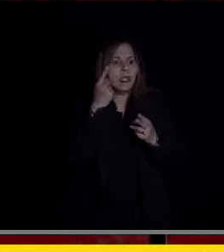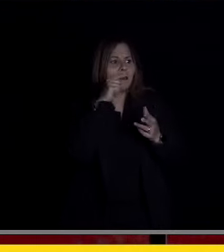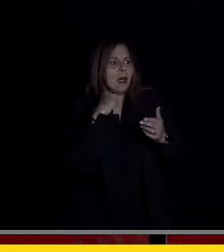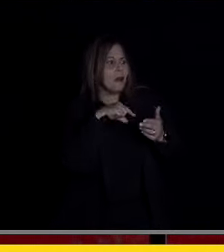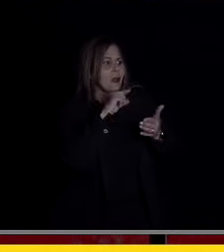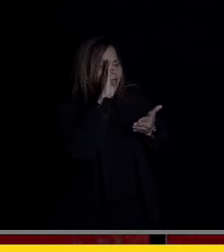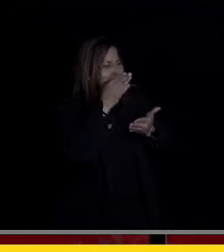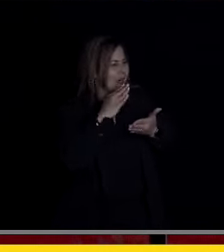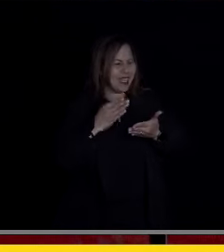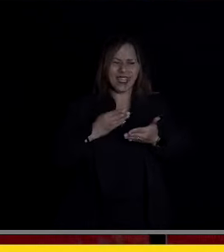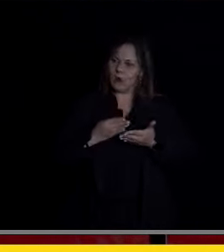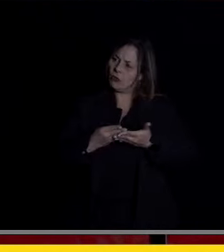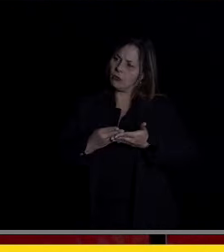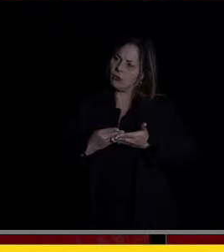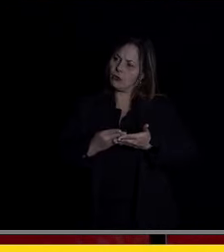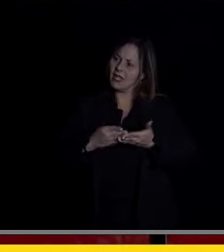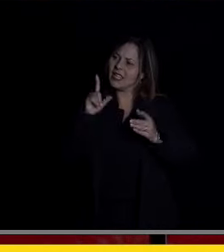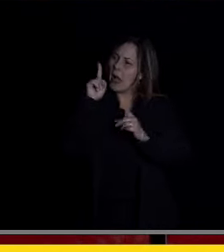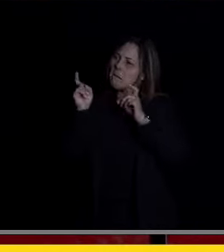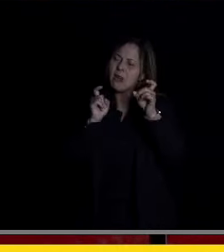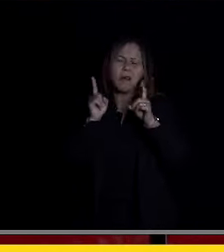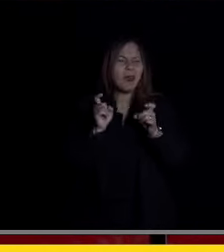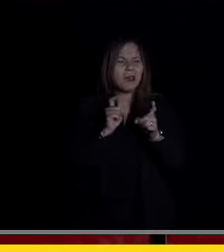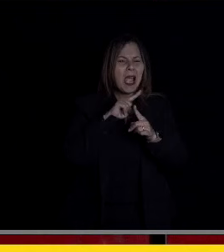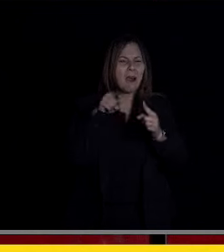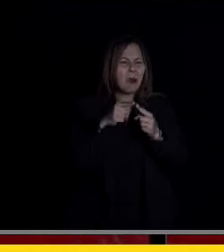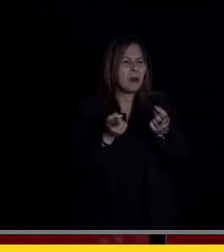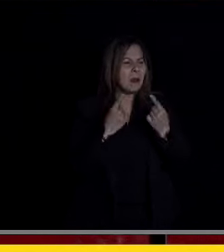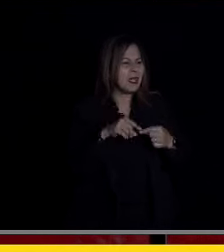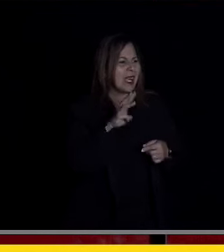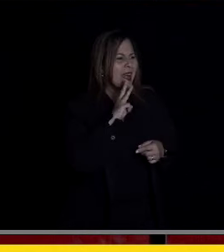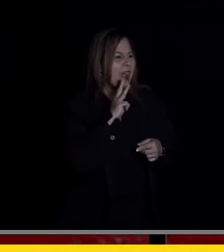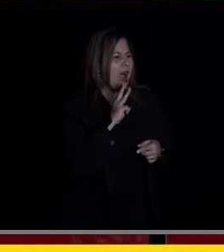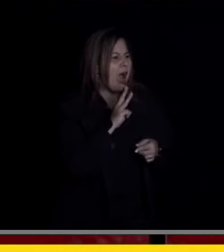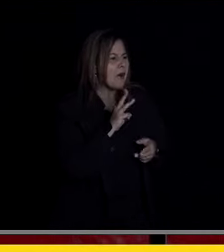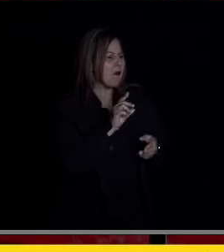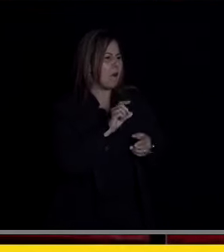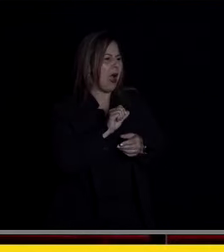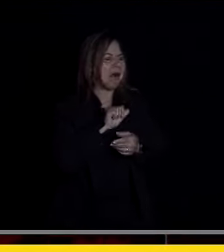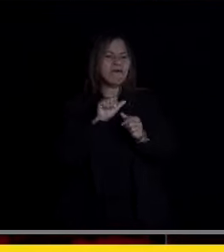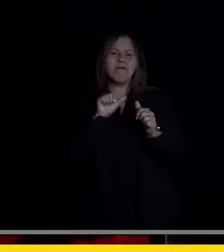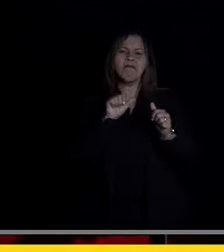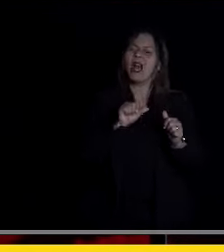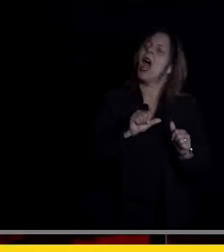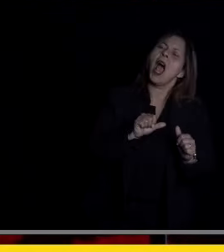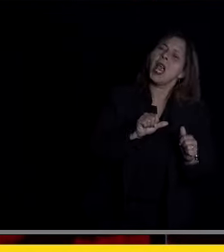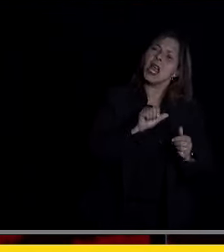hijos. A preguntas de cuándo va a venir el agua y la luz, cuándo va a volver el internet,